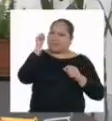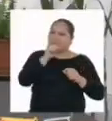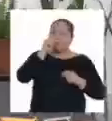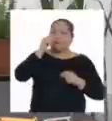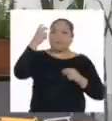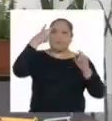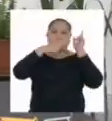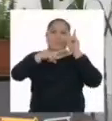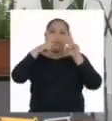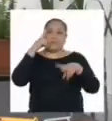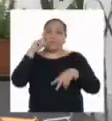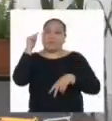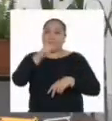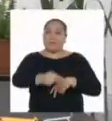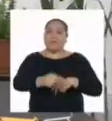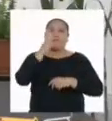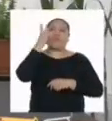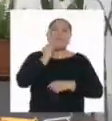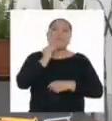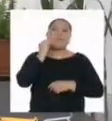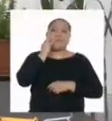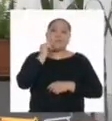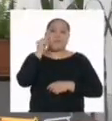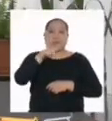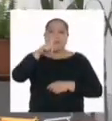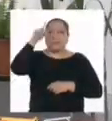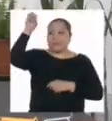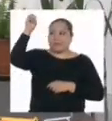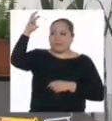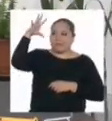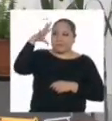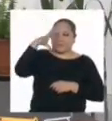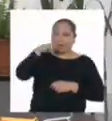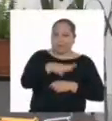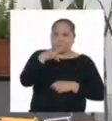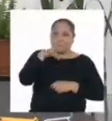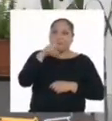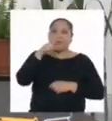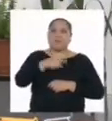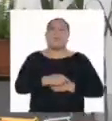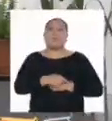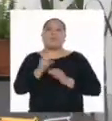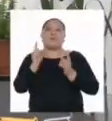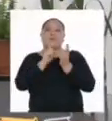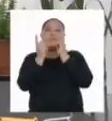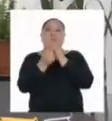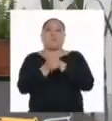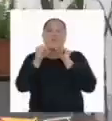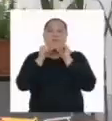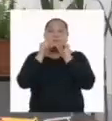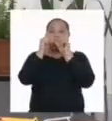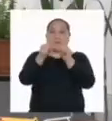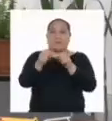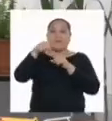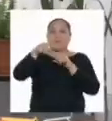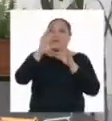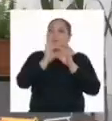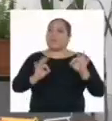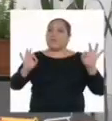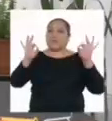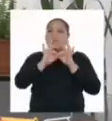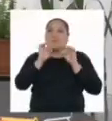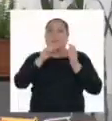es. Como podemos ver en nuestra experiencia, la luz solar es la variable independiente porque es permanente y